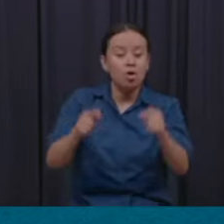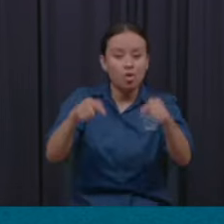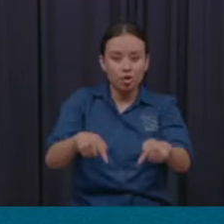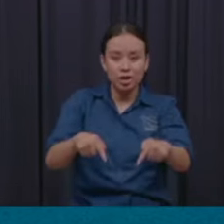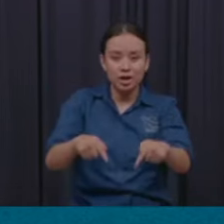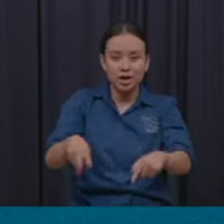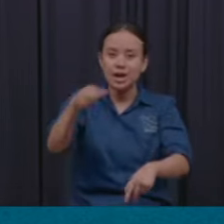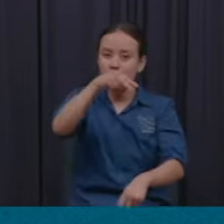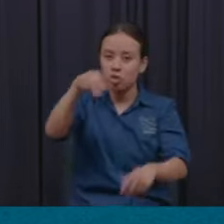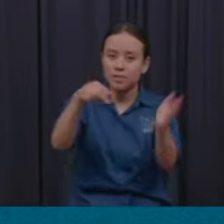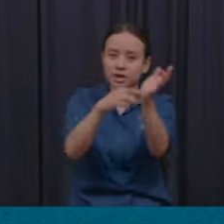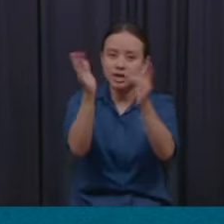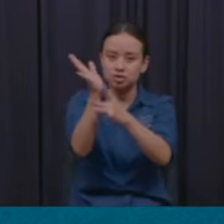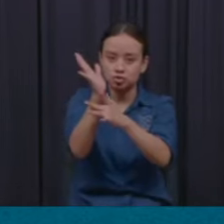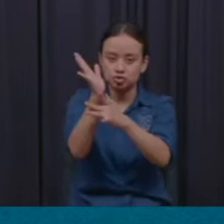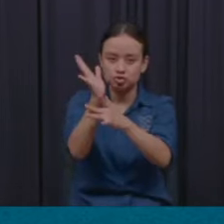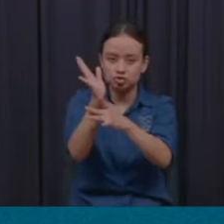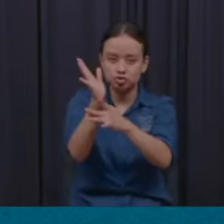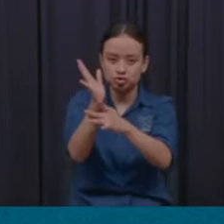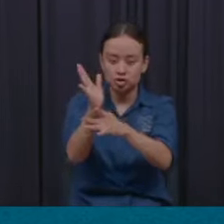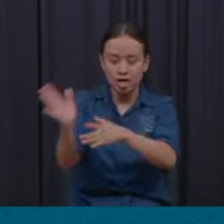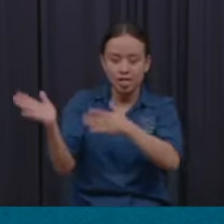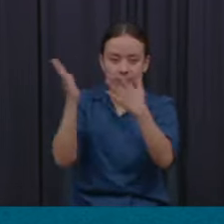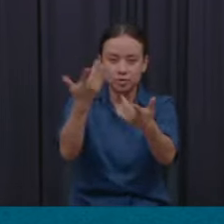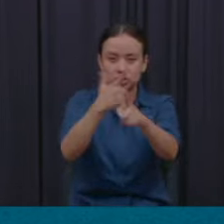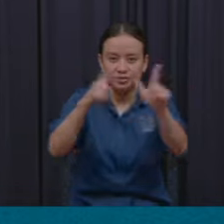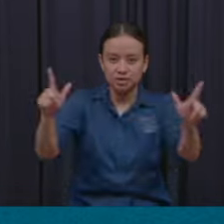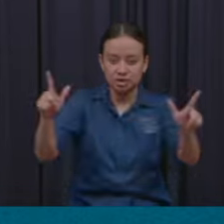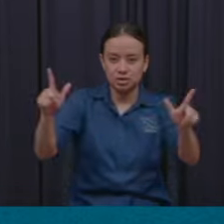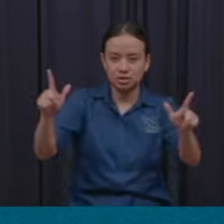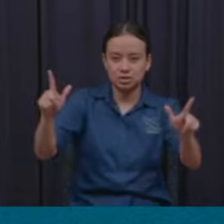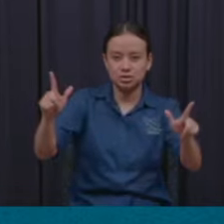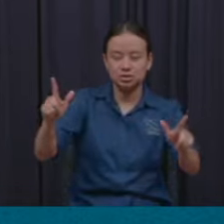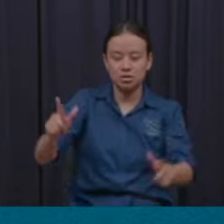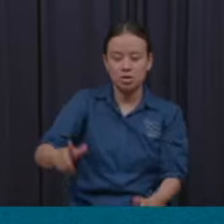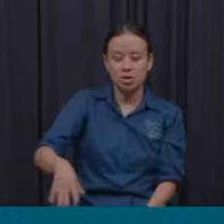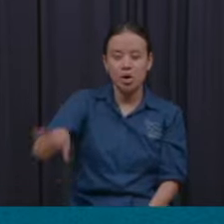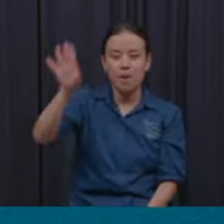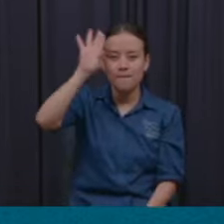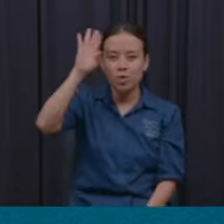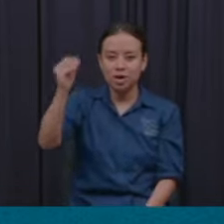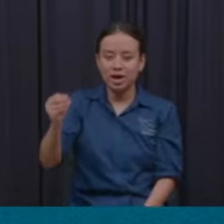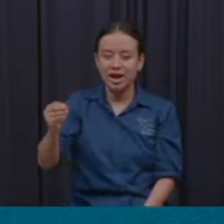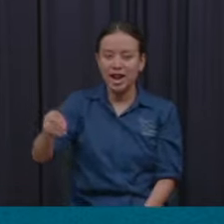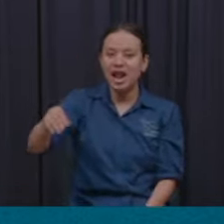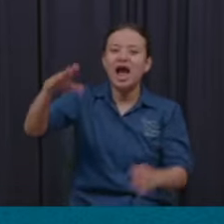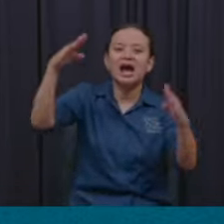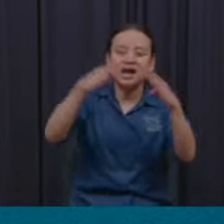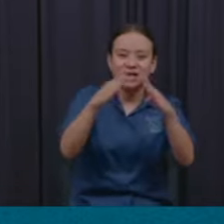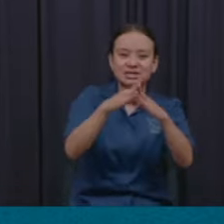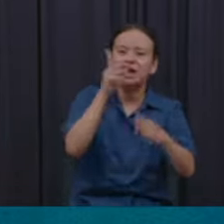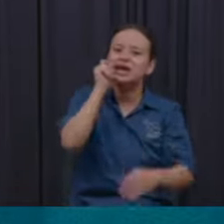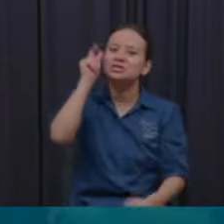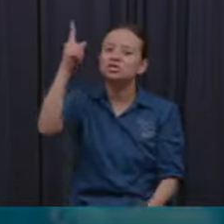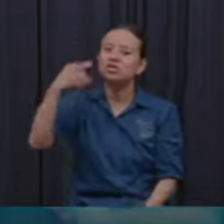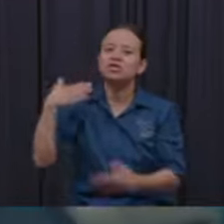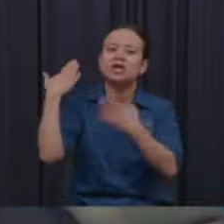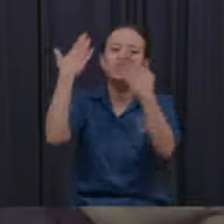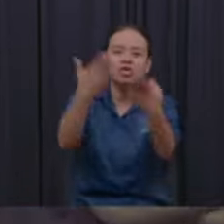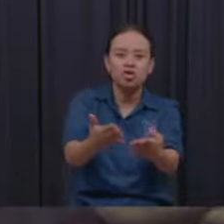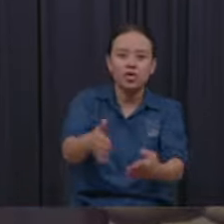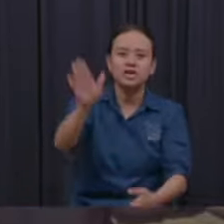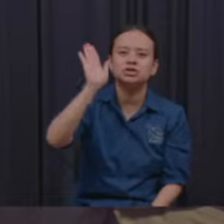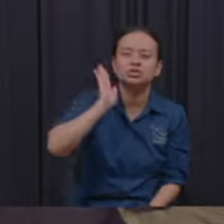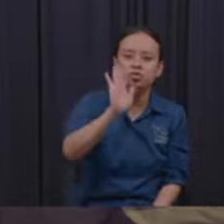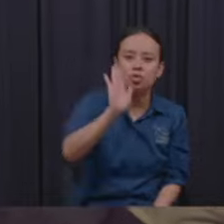desalojarlo porque de Jehová es la tierra y su plenitud. Y la casa que el Señor te dio es tuya en el nombre de